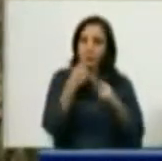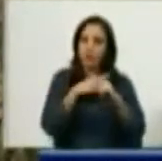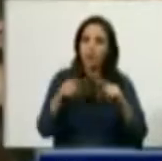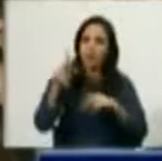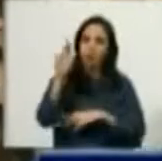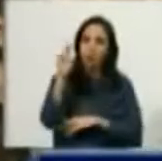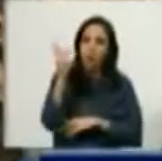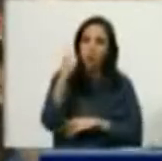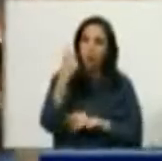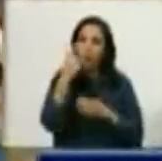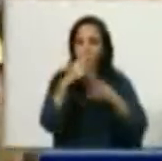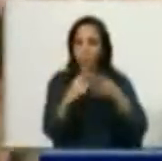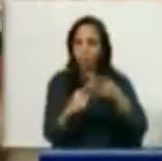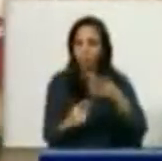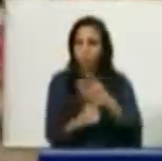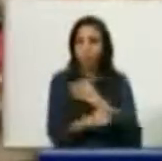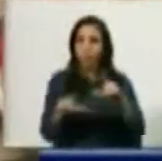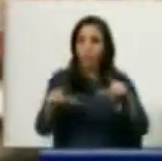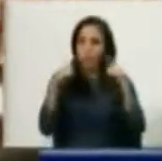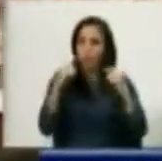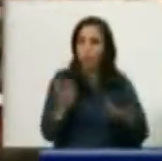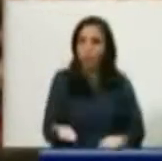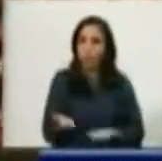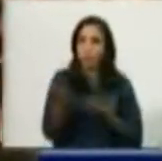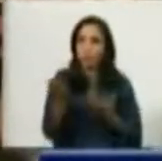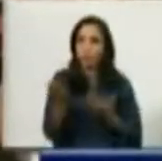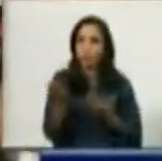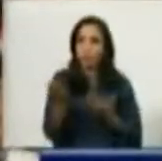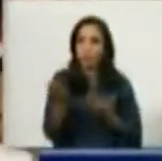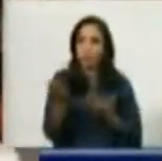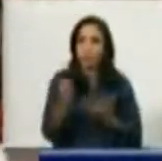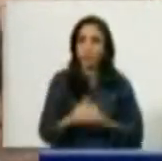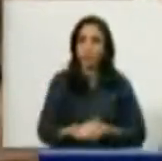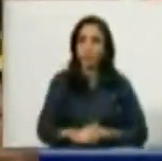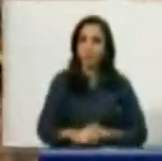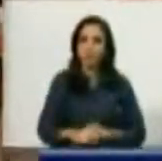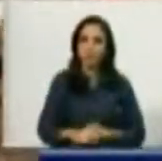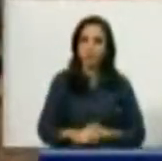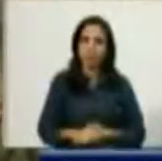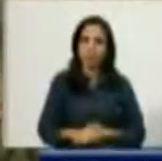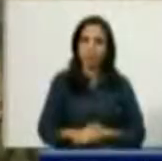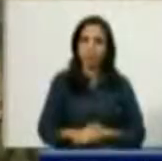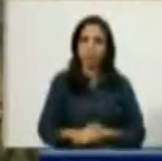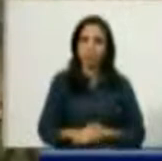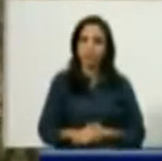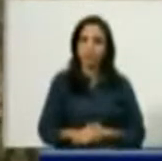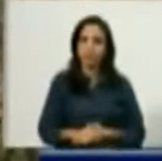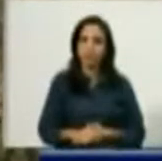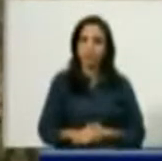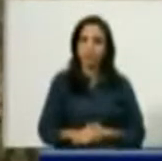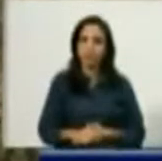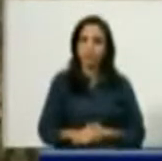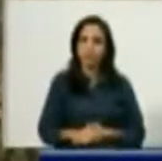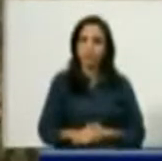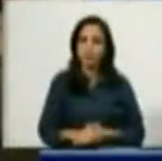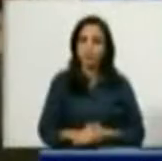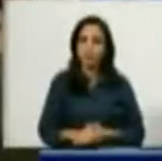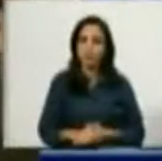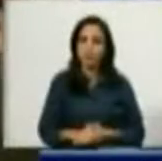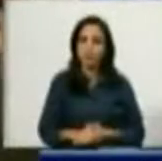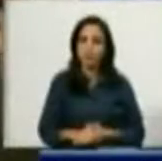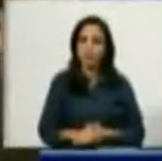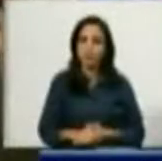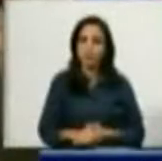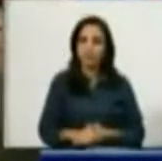parroquia Olivares corocandanga gran misión jóvenes de la patria Robert Serra cuerpo de inspectores